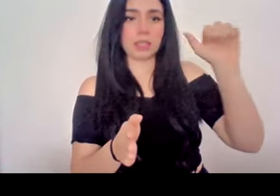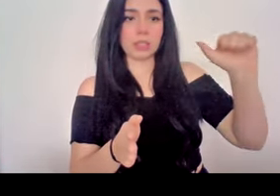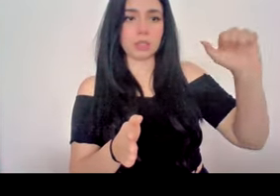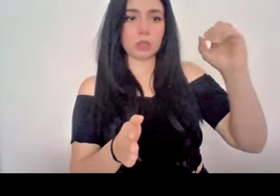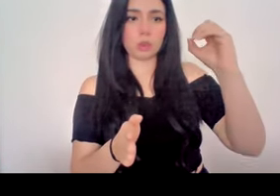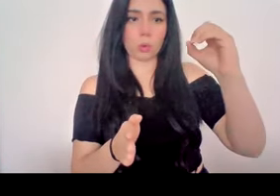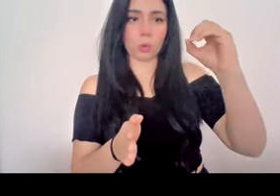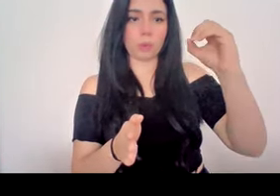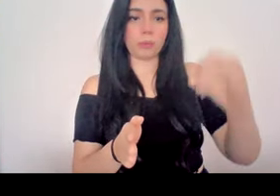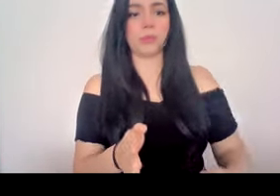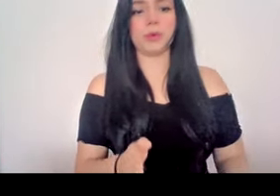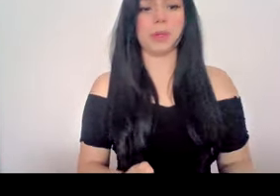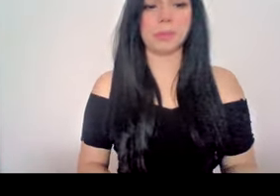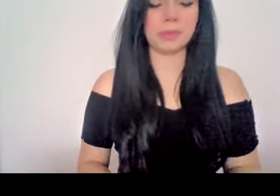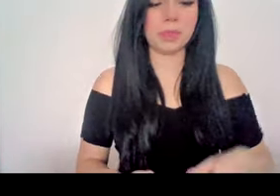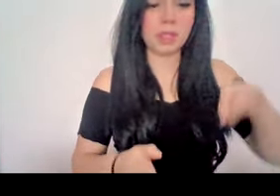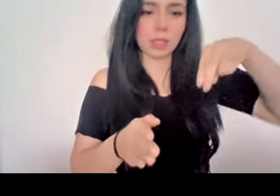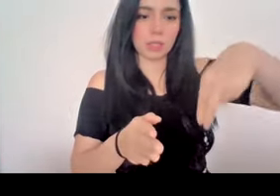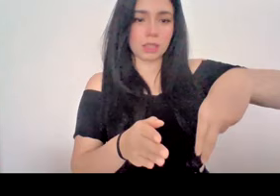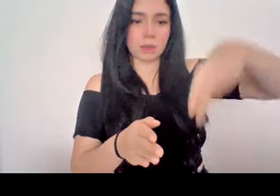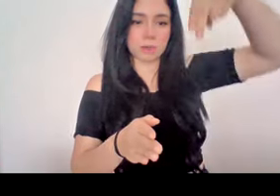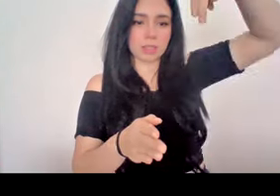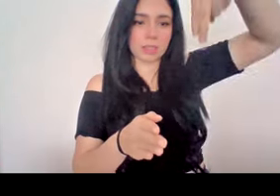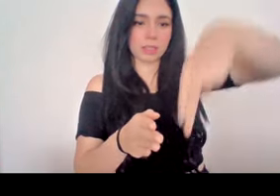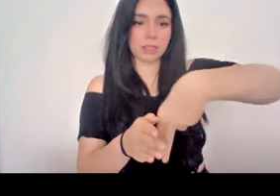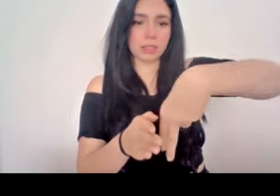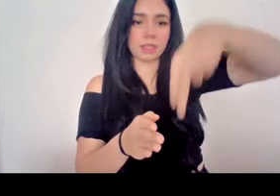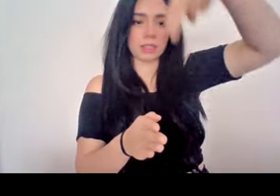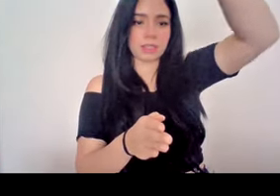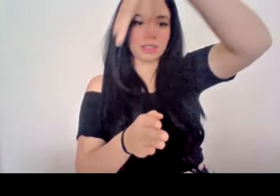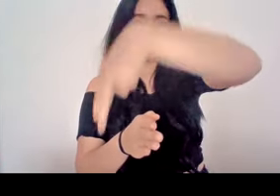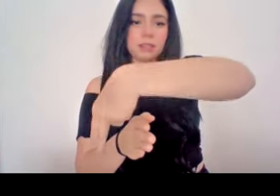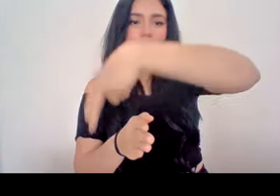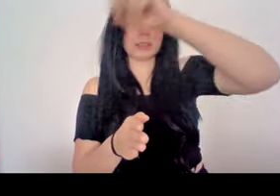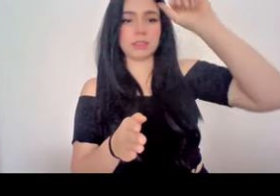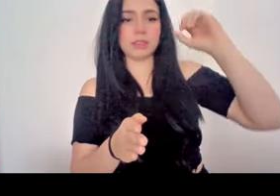nie, to. Muy bien. Vamos a hacer así.